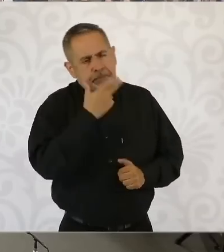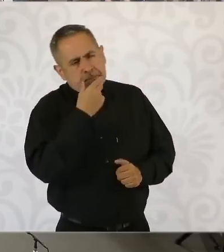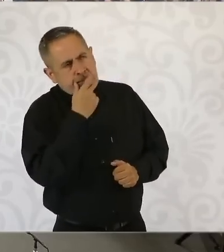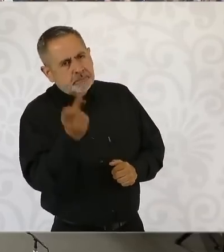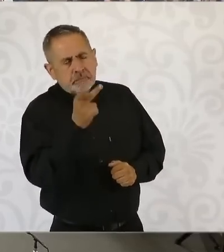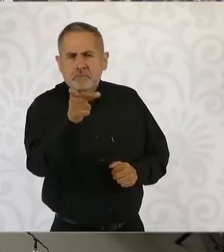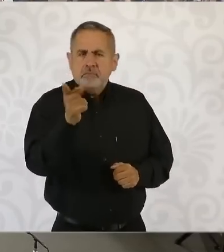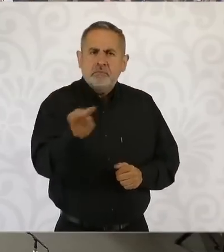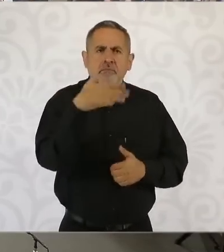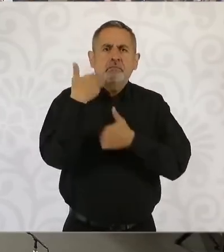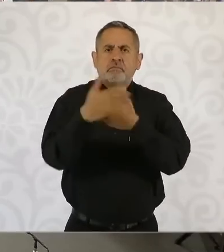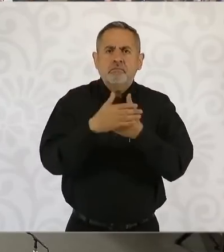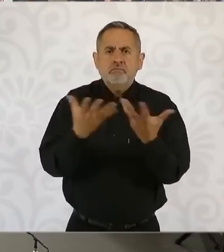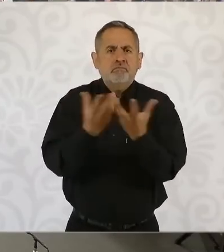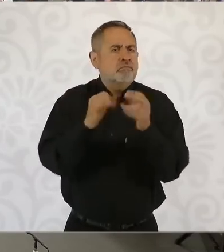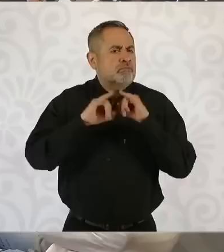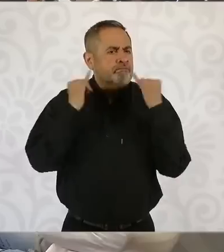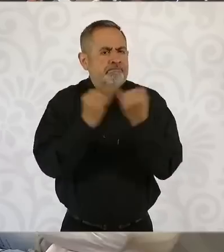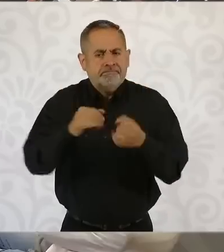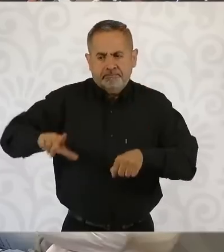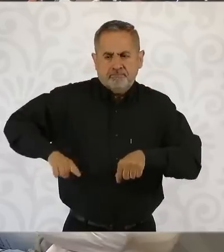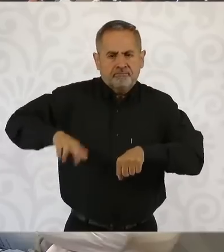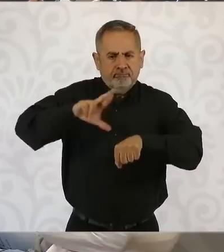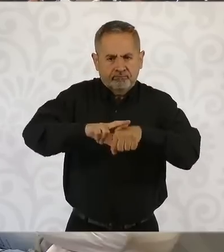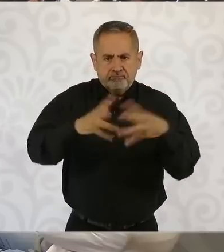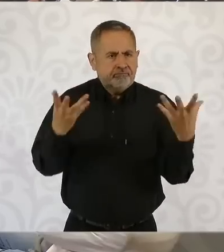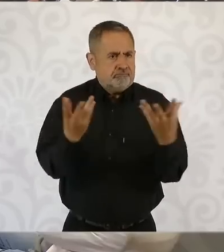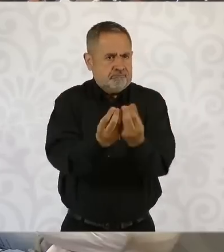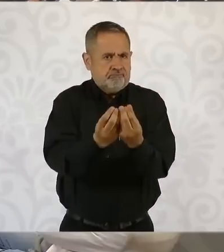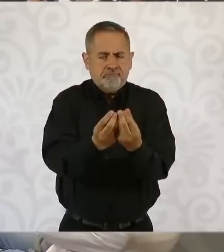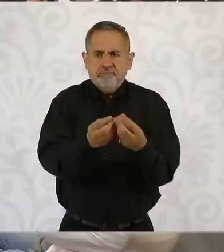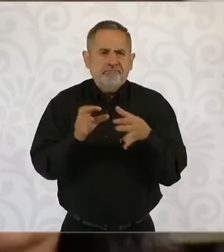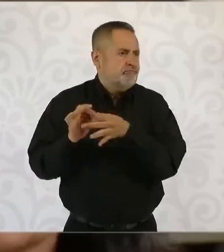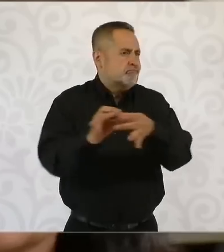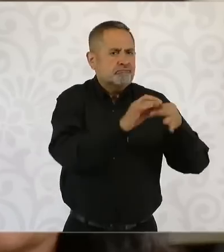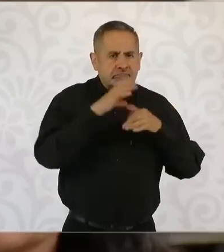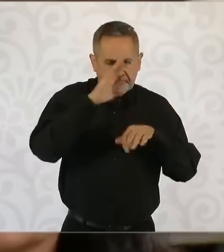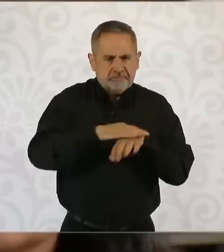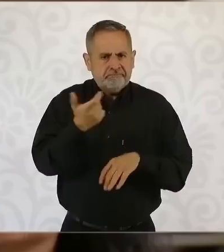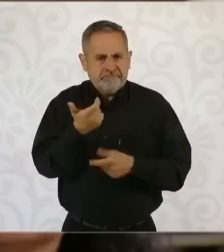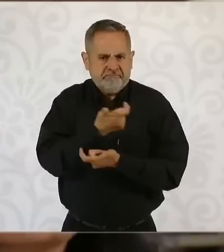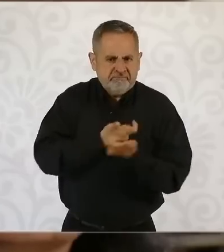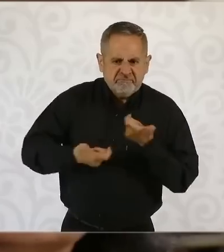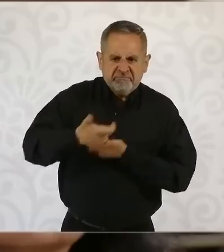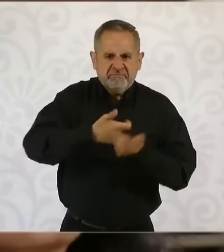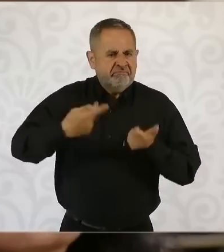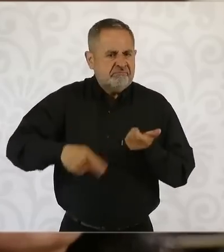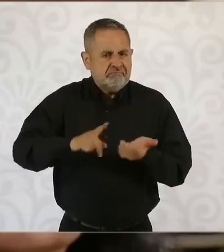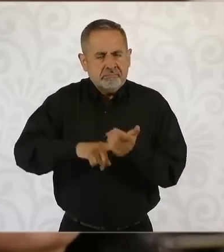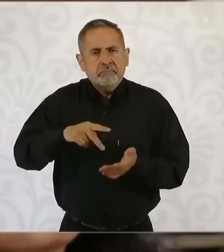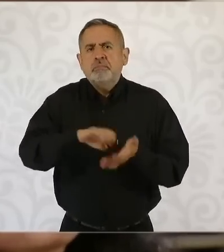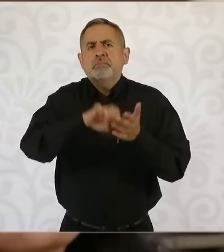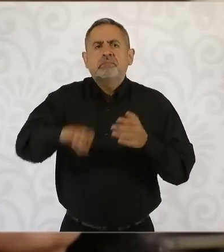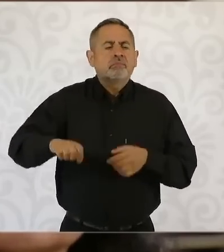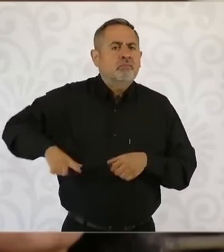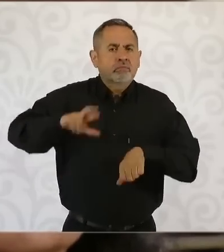con los gobernadores para fortalecer el mercado interno. Hemos visto que también el gobernador de